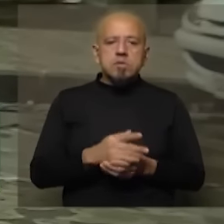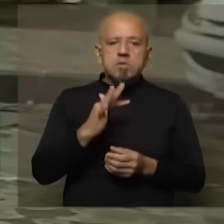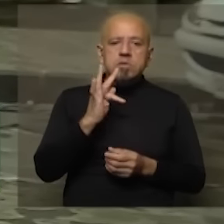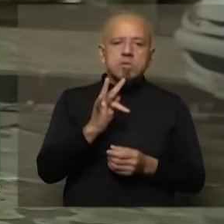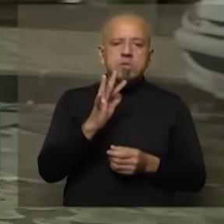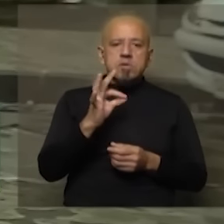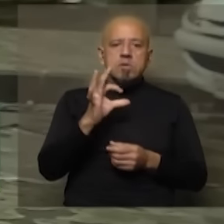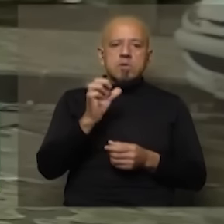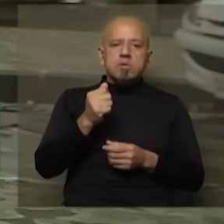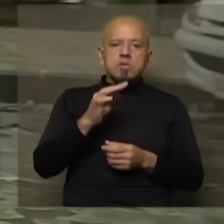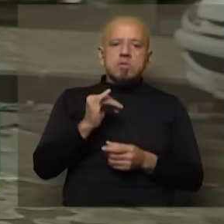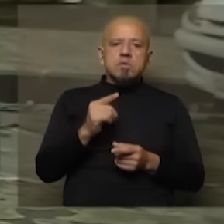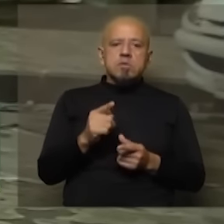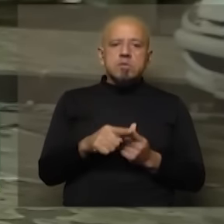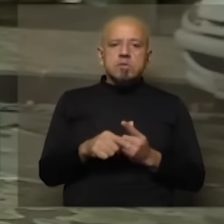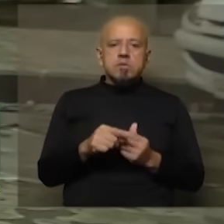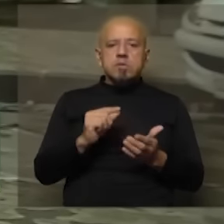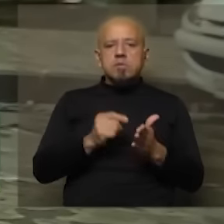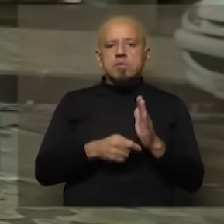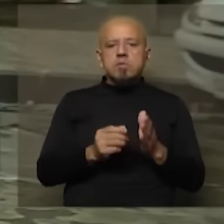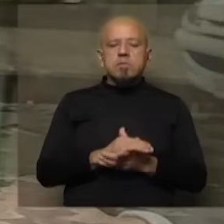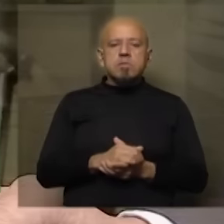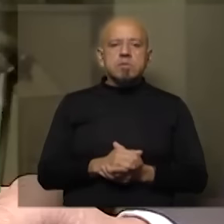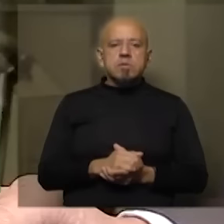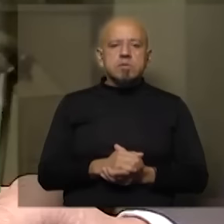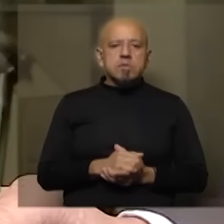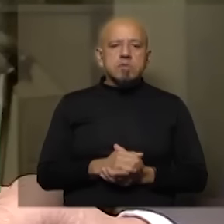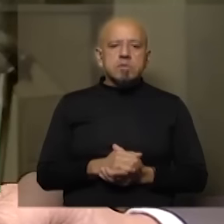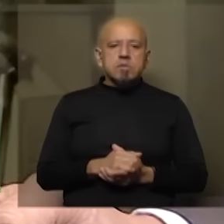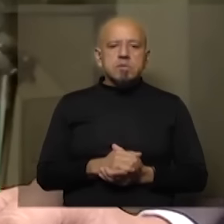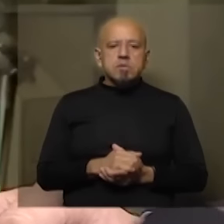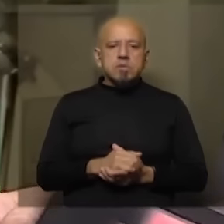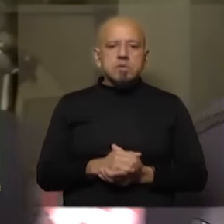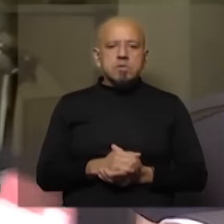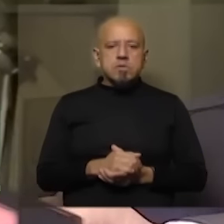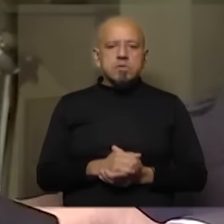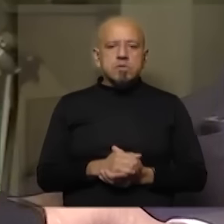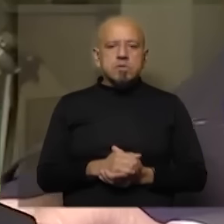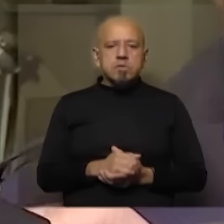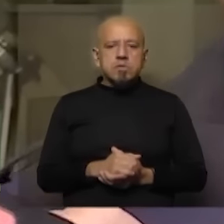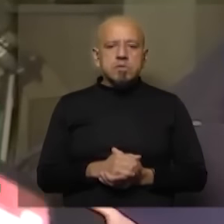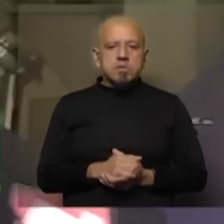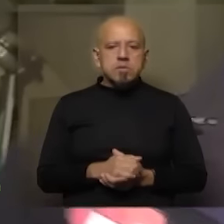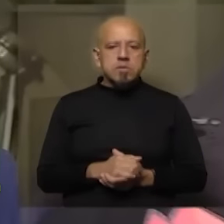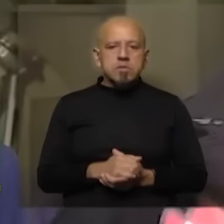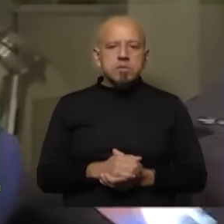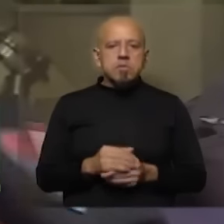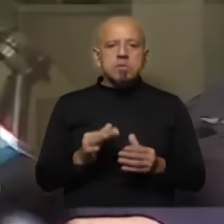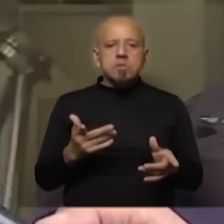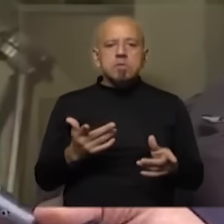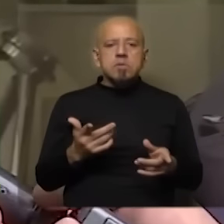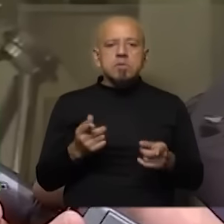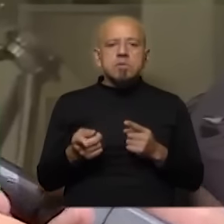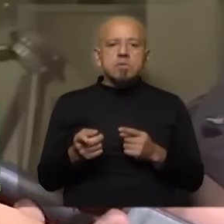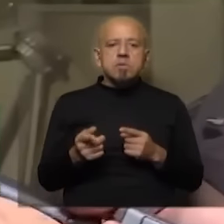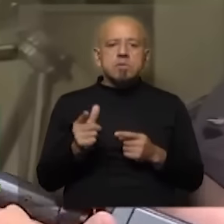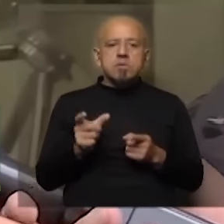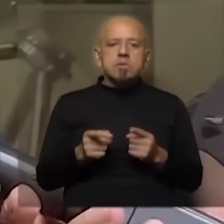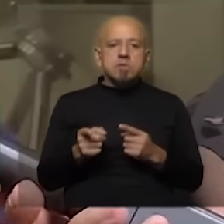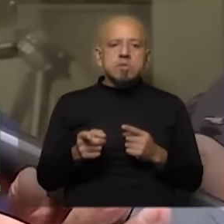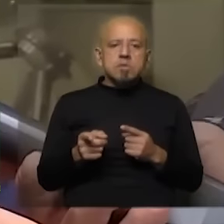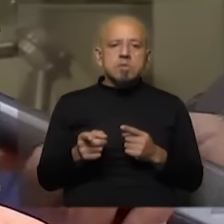abogado de Marcelo Acuña, tras la firma del acuerdo abreviado. ¿Esa moneda de dónde salía, de la persona que se lo pidió? Bueno, sí, porque